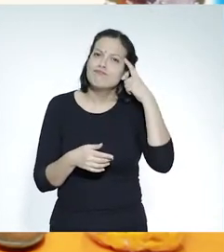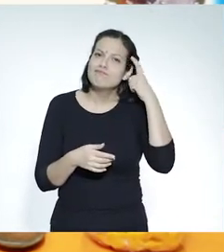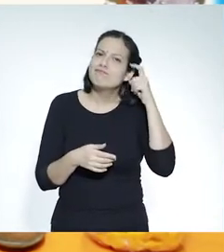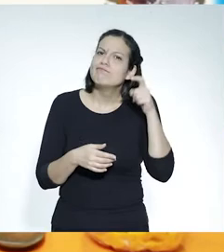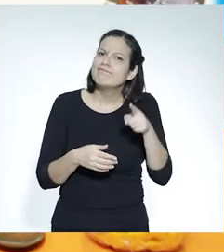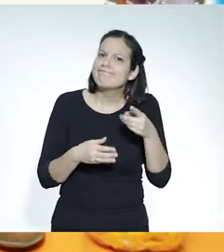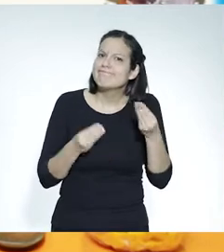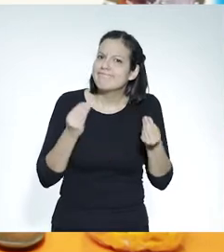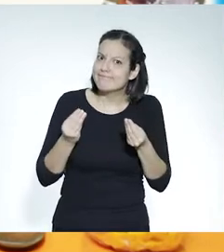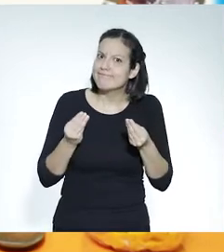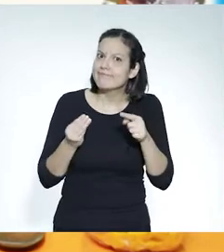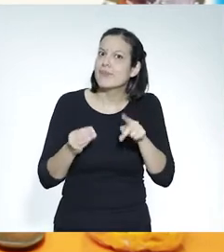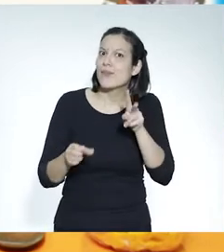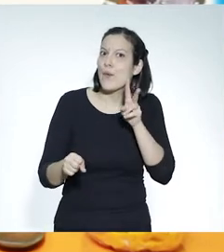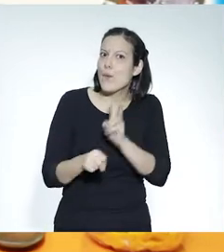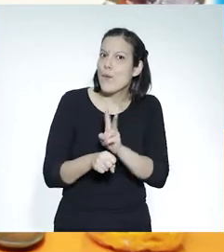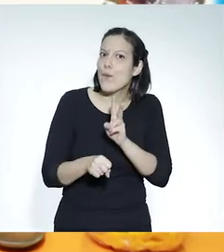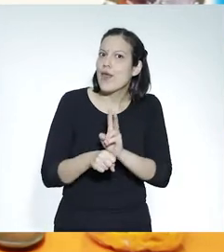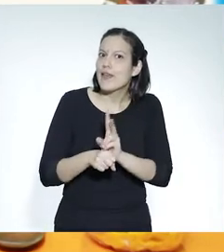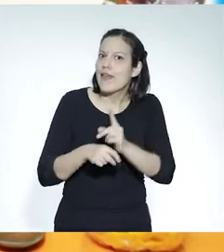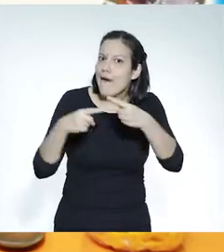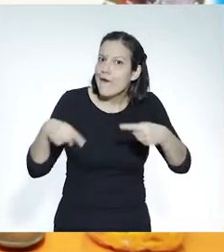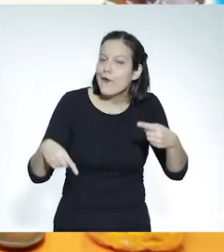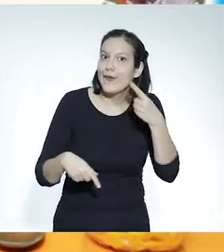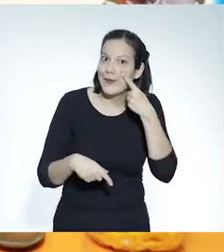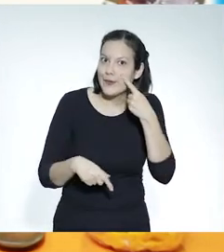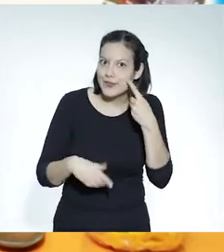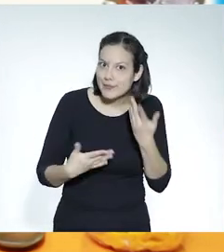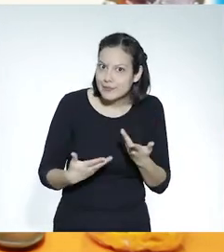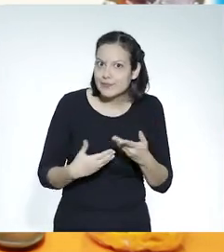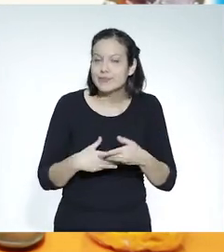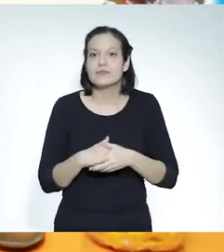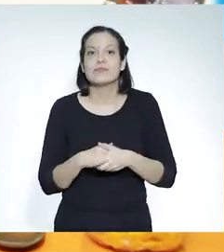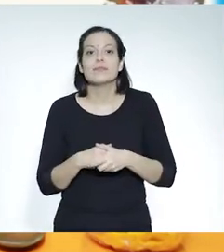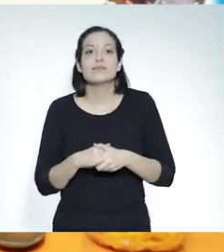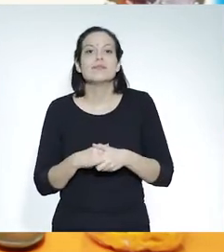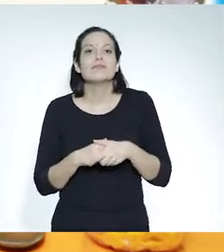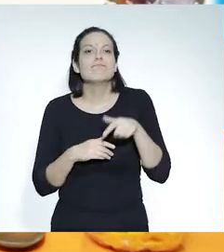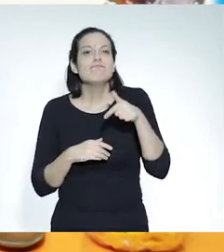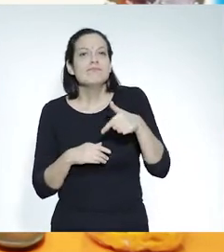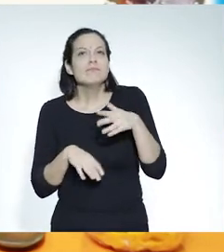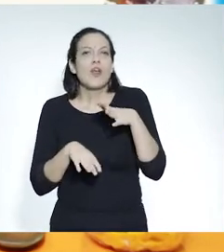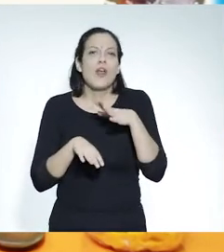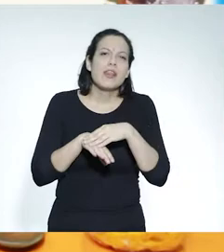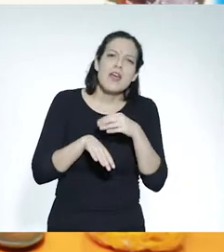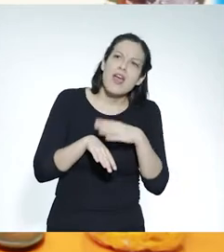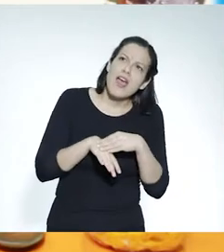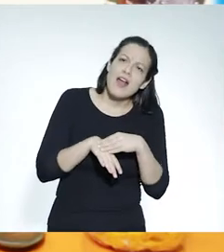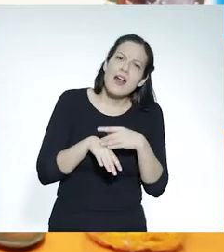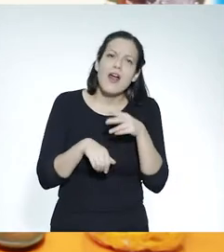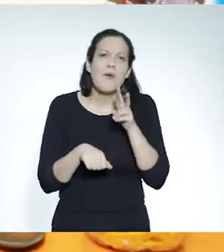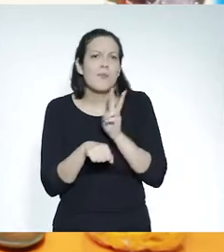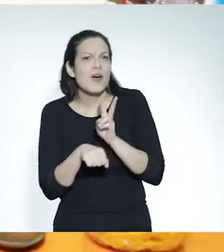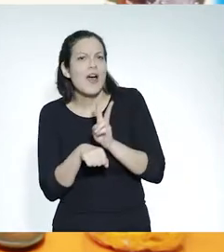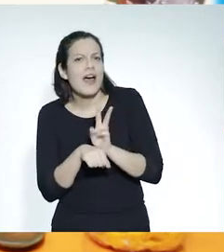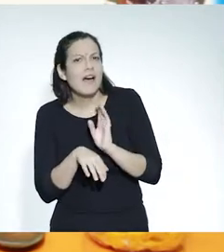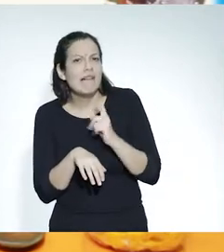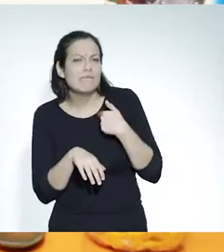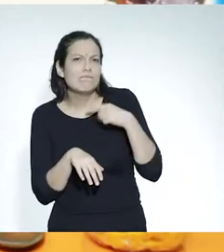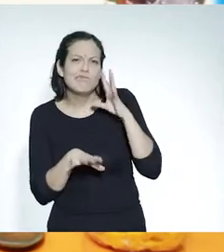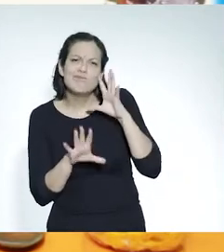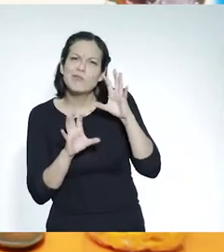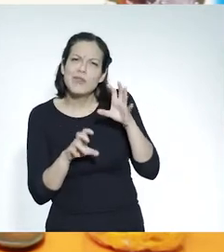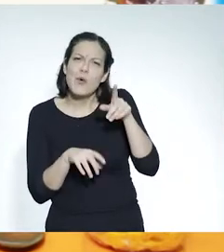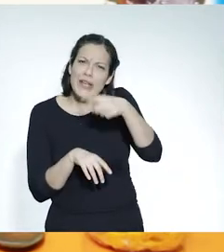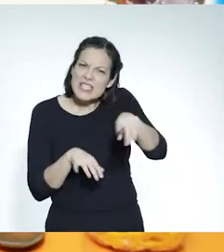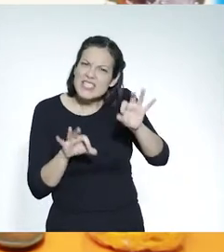aprender justamente cuidar lo que conocemos. Y esto de la tierra y de proteger, me hace